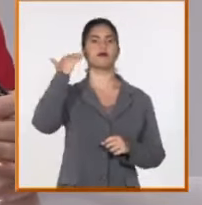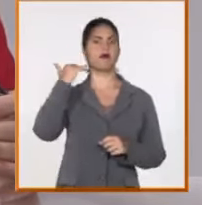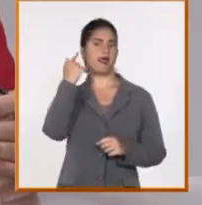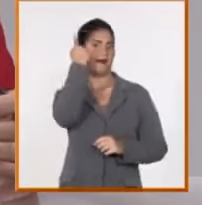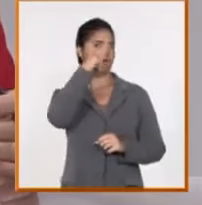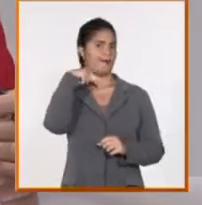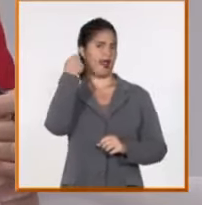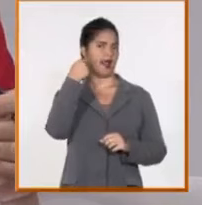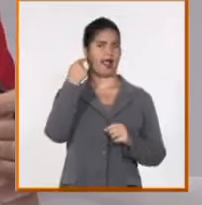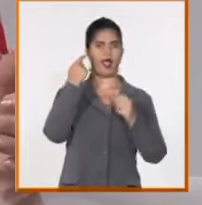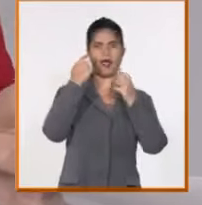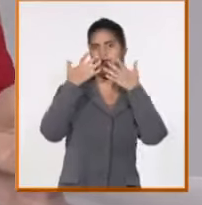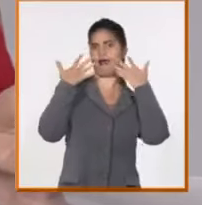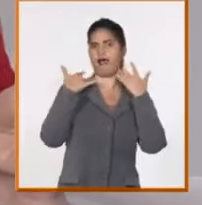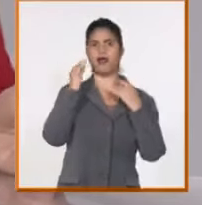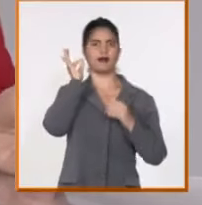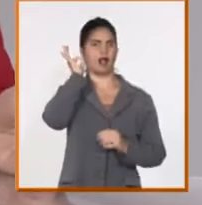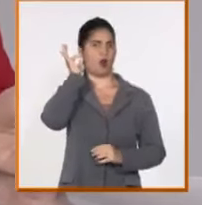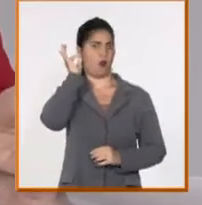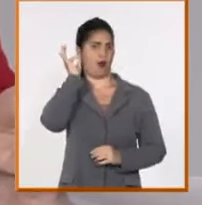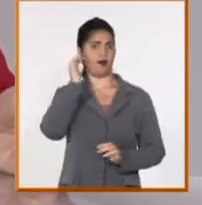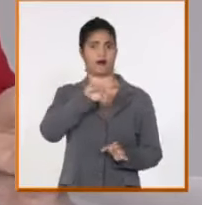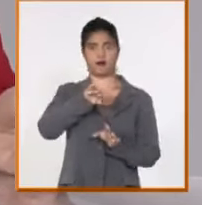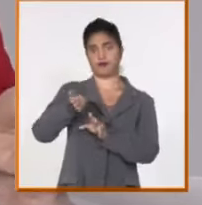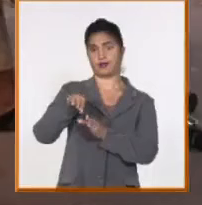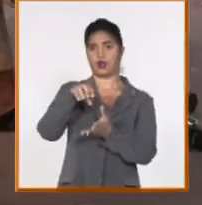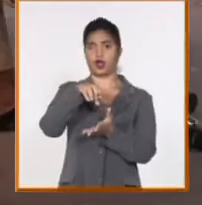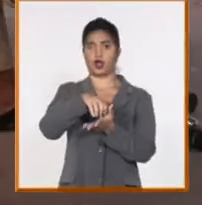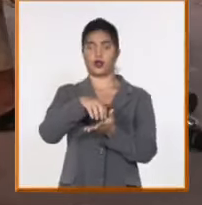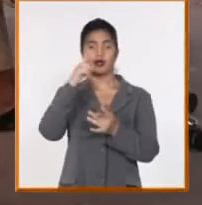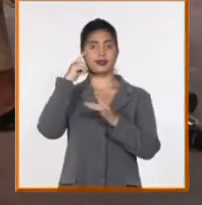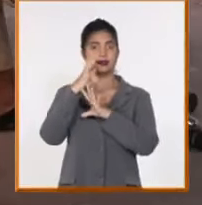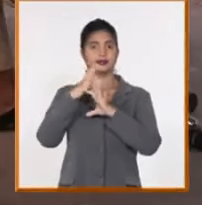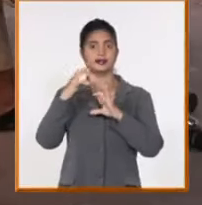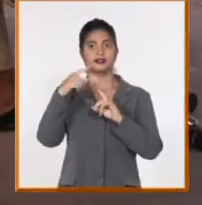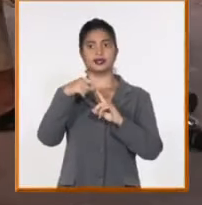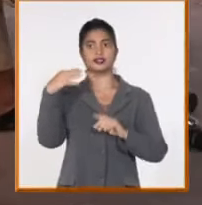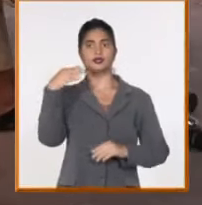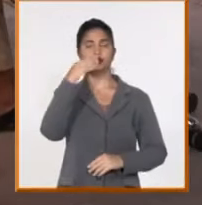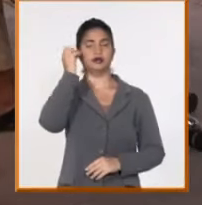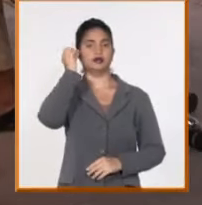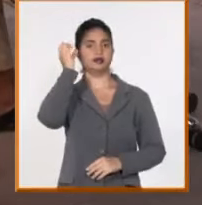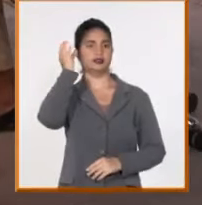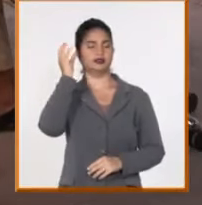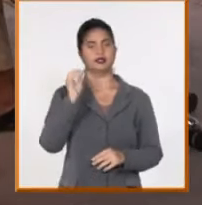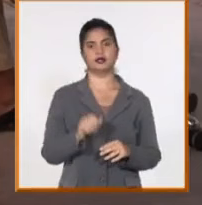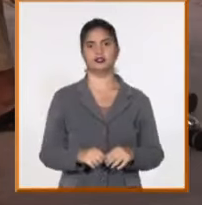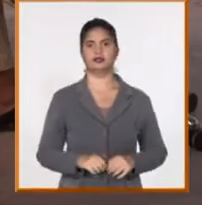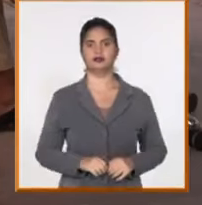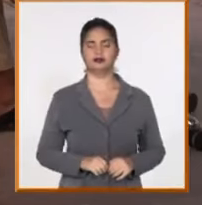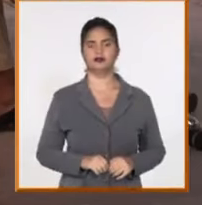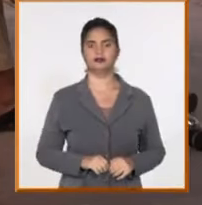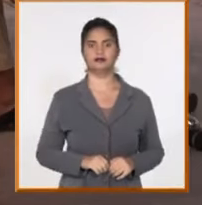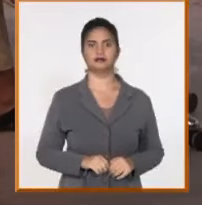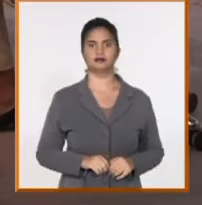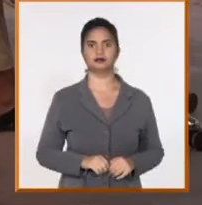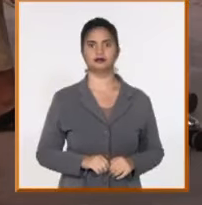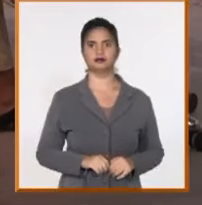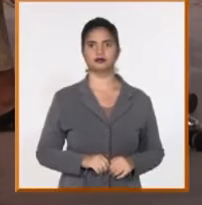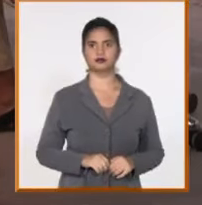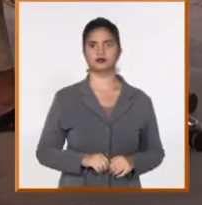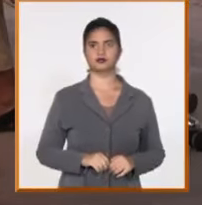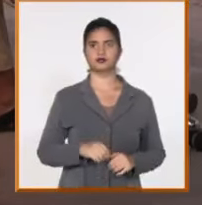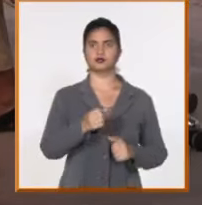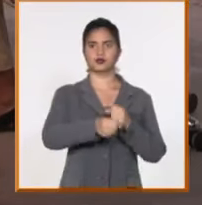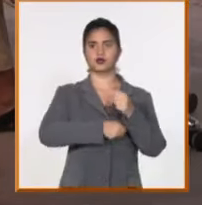también el centro la entidad de ciencia tecnología Innovación Sierra maestra que nos da el aceite de moringa y con ese